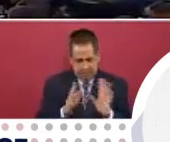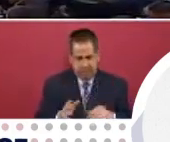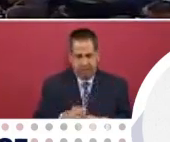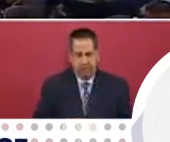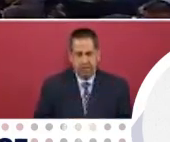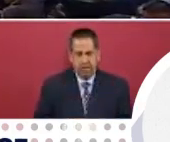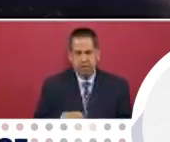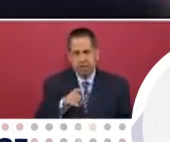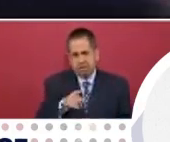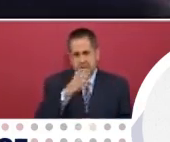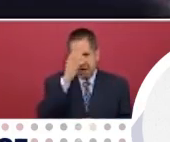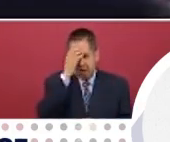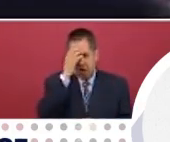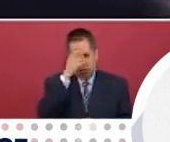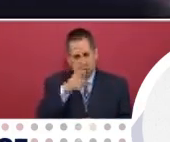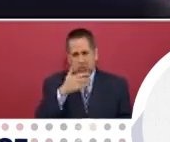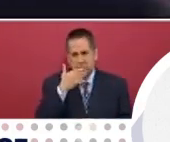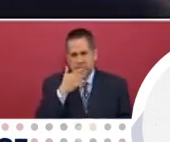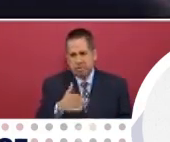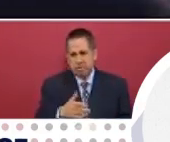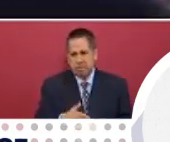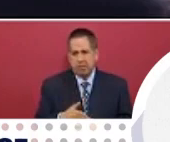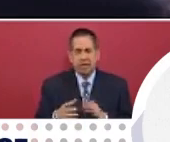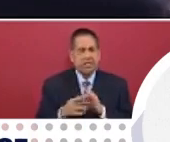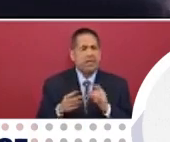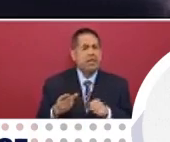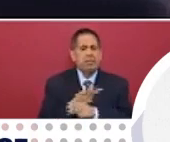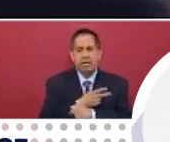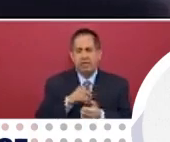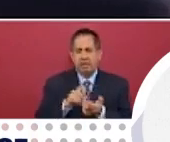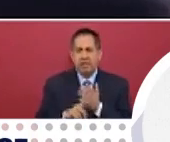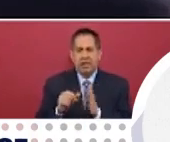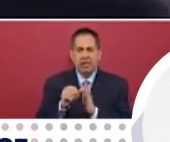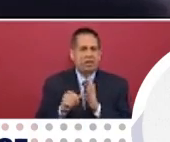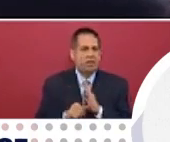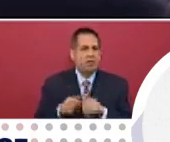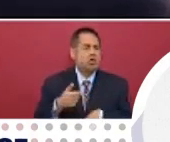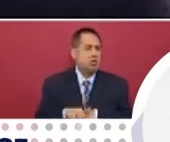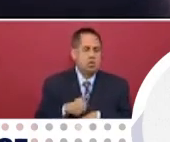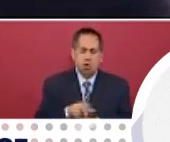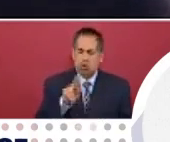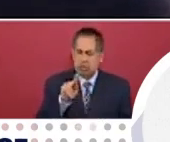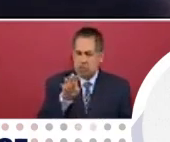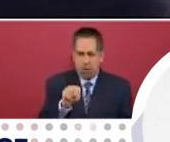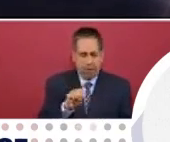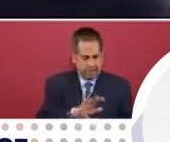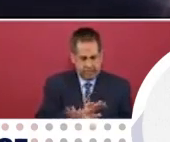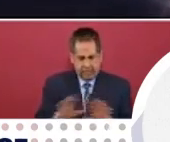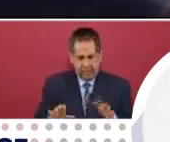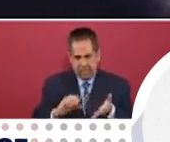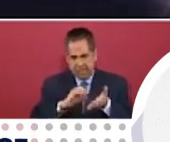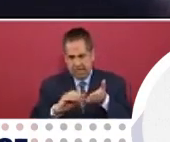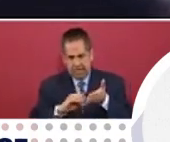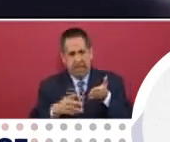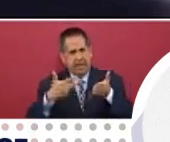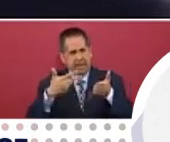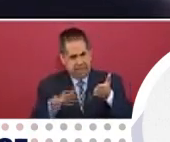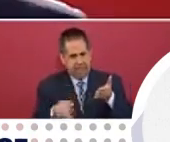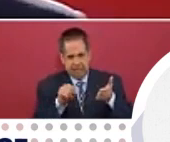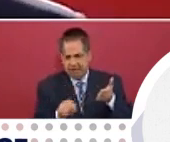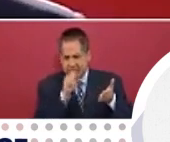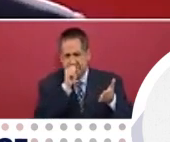modus vivendi que tenían durante sexenios anteriores, en